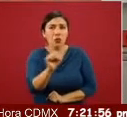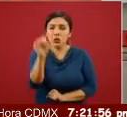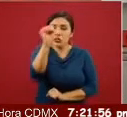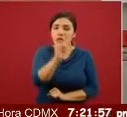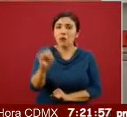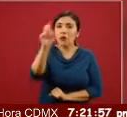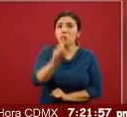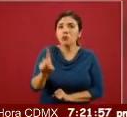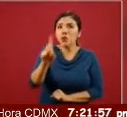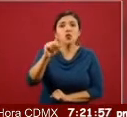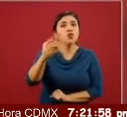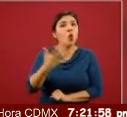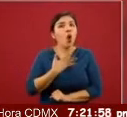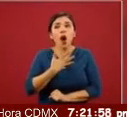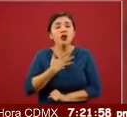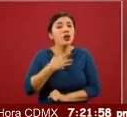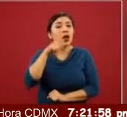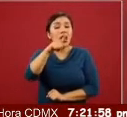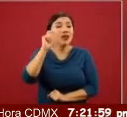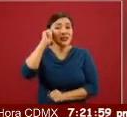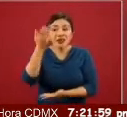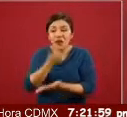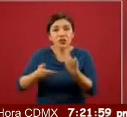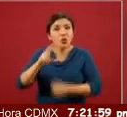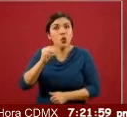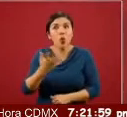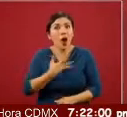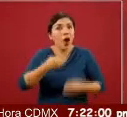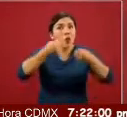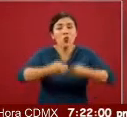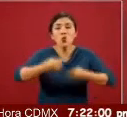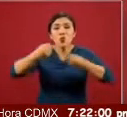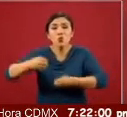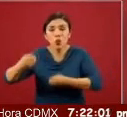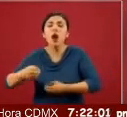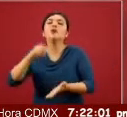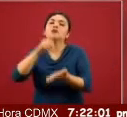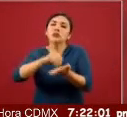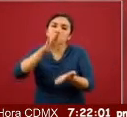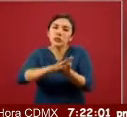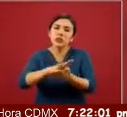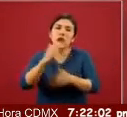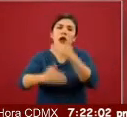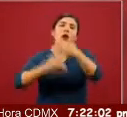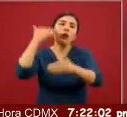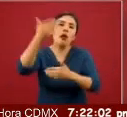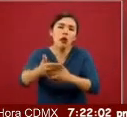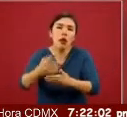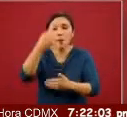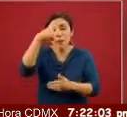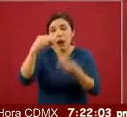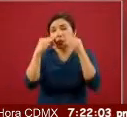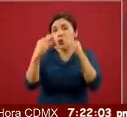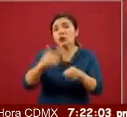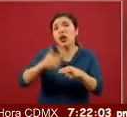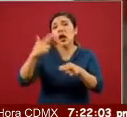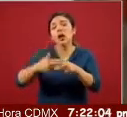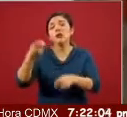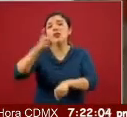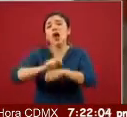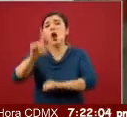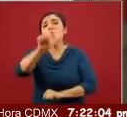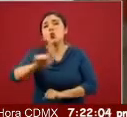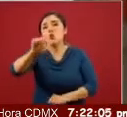había disponibilidad del servicio? Es citada, o si está hospitalizada, la muestra se toma hasta el lunes en la